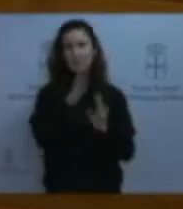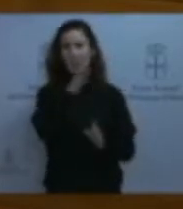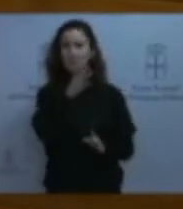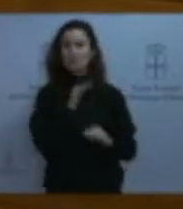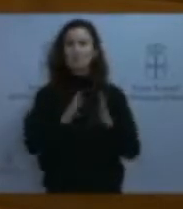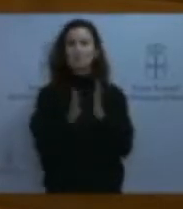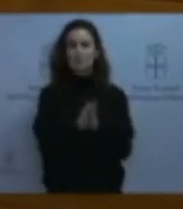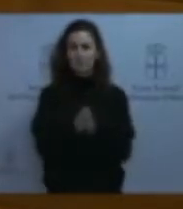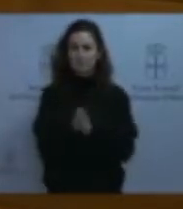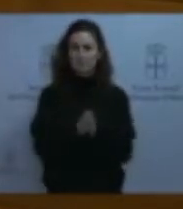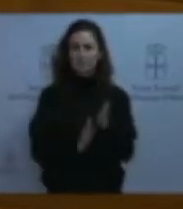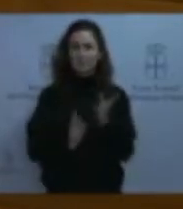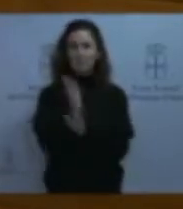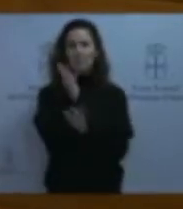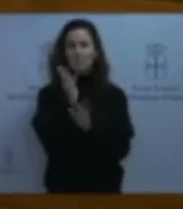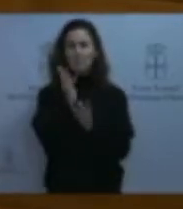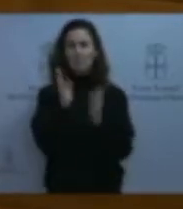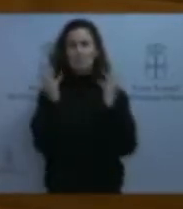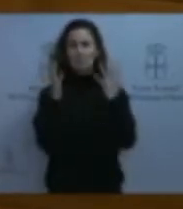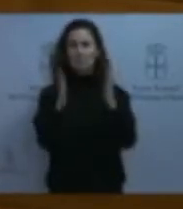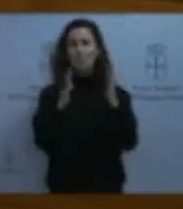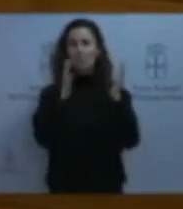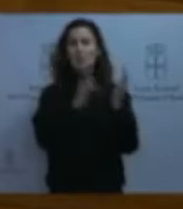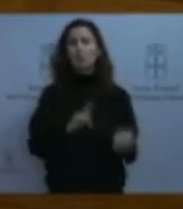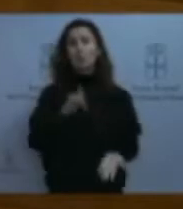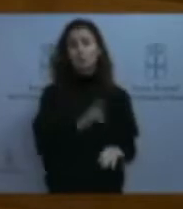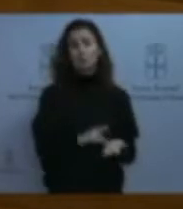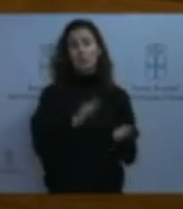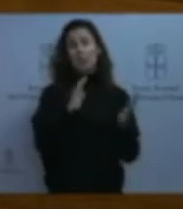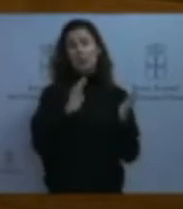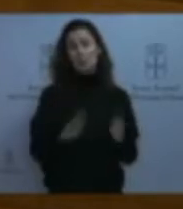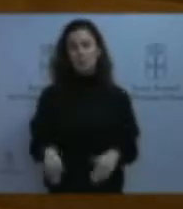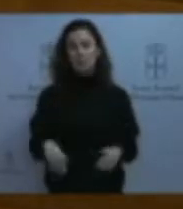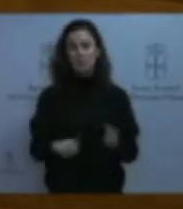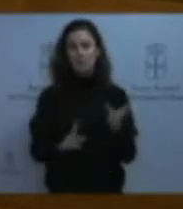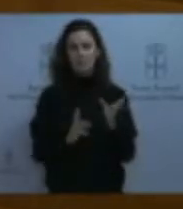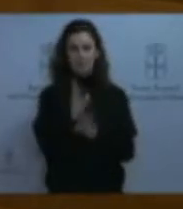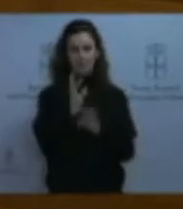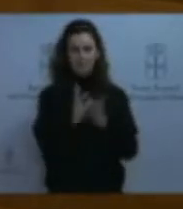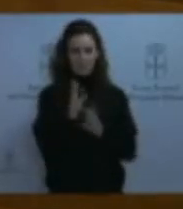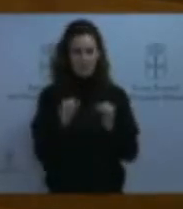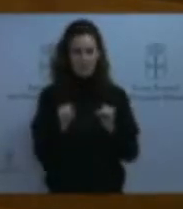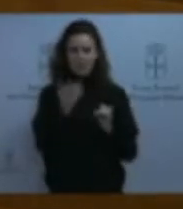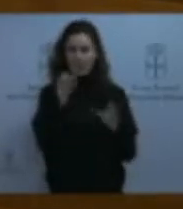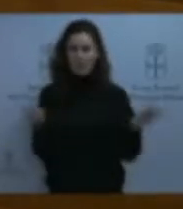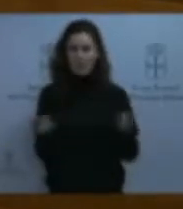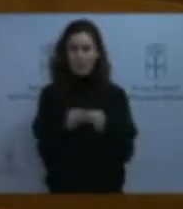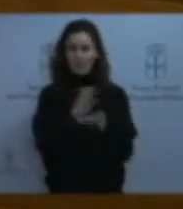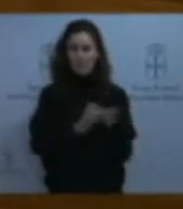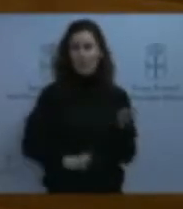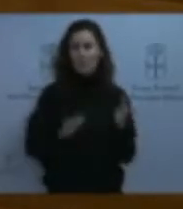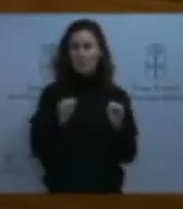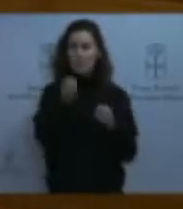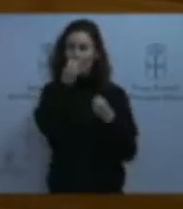motivaciones de los incendios forestales de esta última oleada de incendios. Si usted dispone de otros informes que sean concluyentes y que apunten a que se deba a la